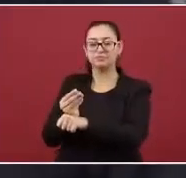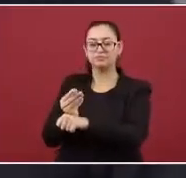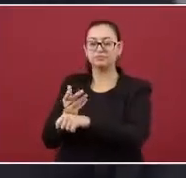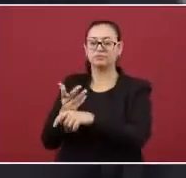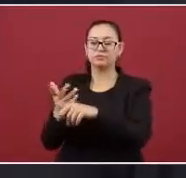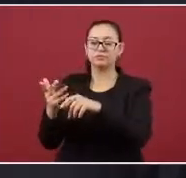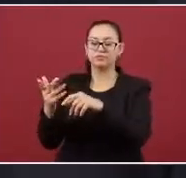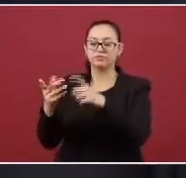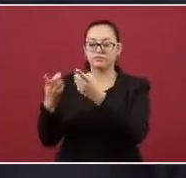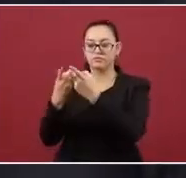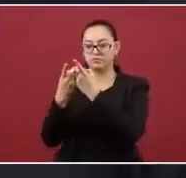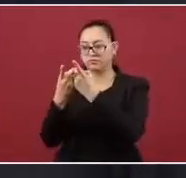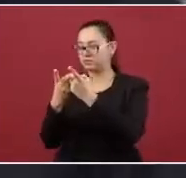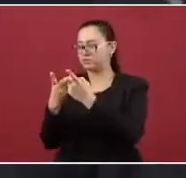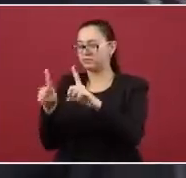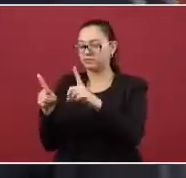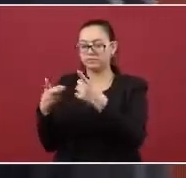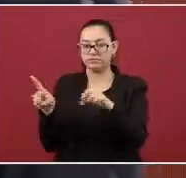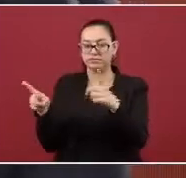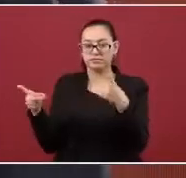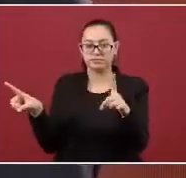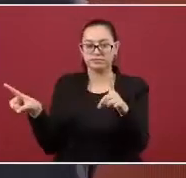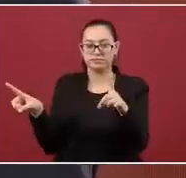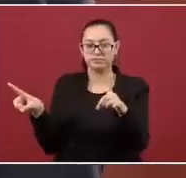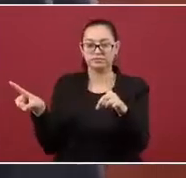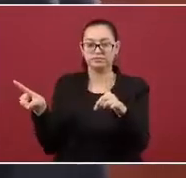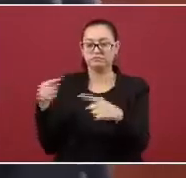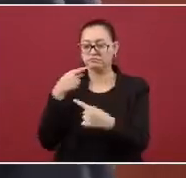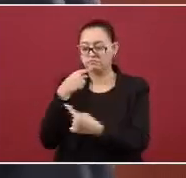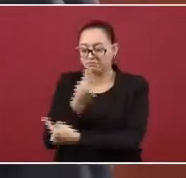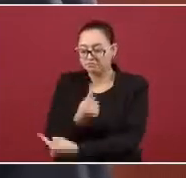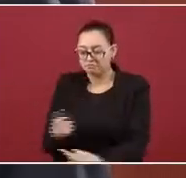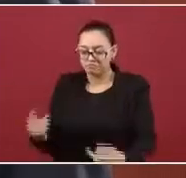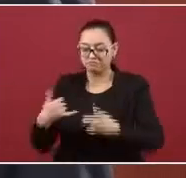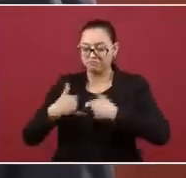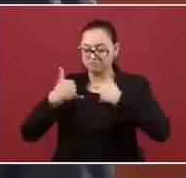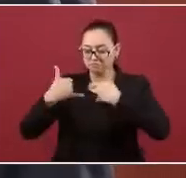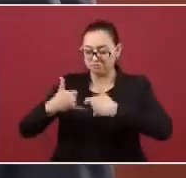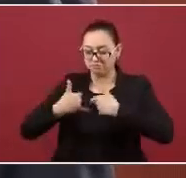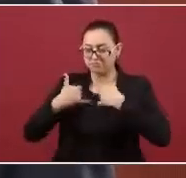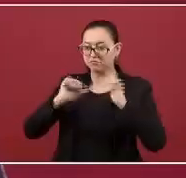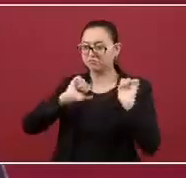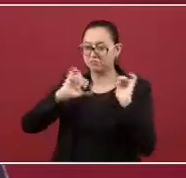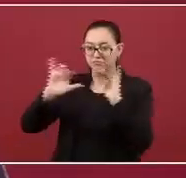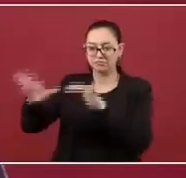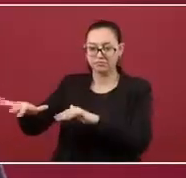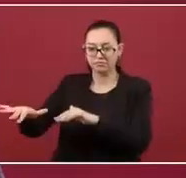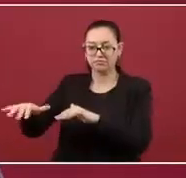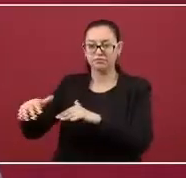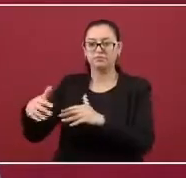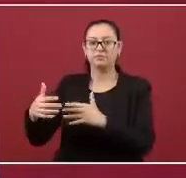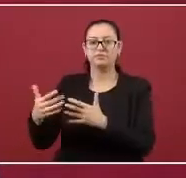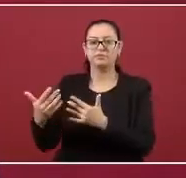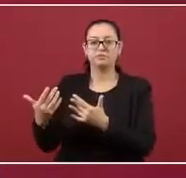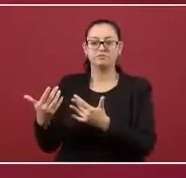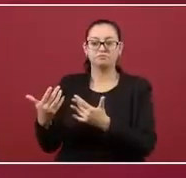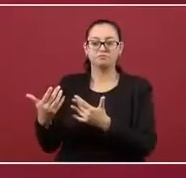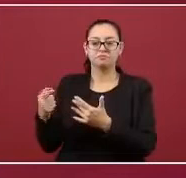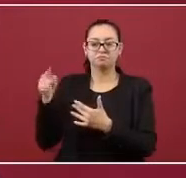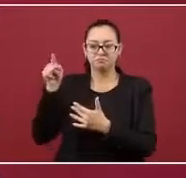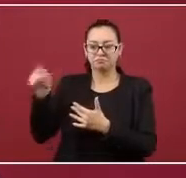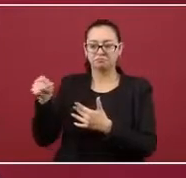el desarrollo de niños, de jóvenes que